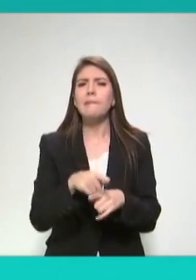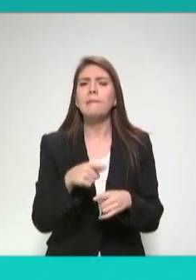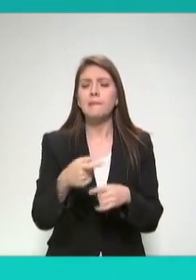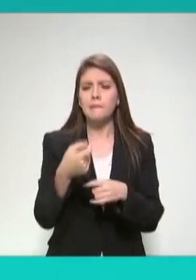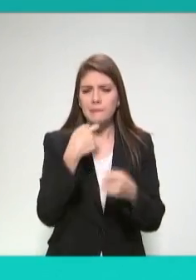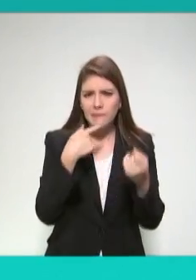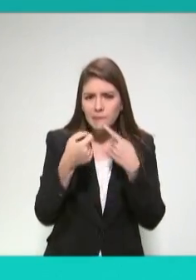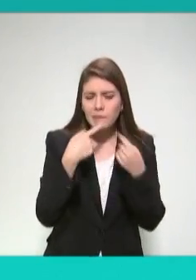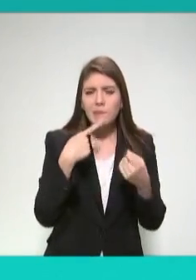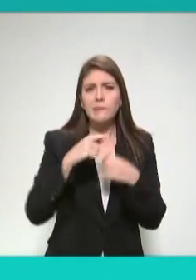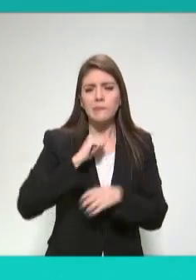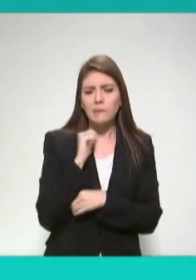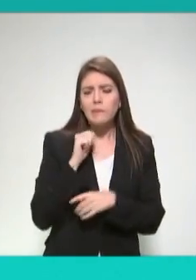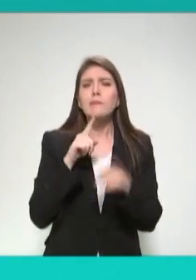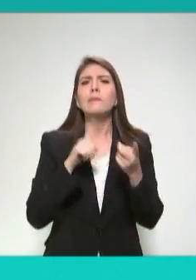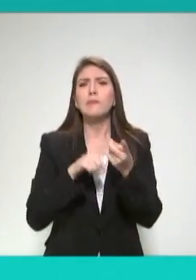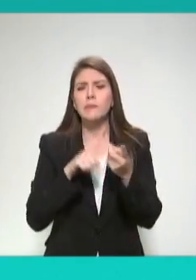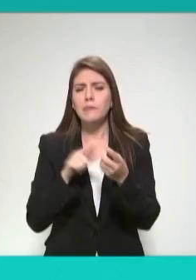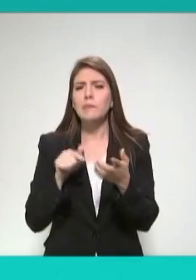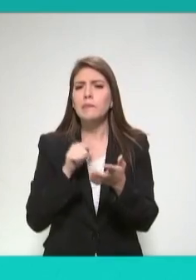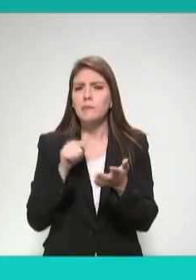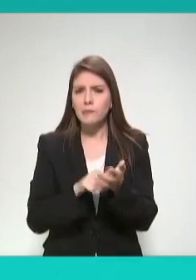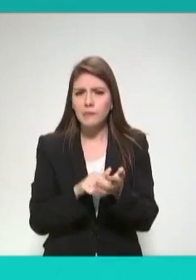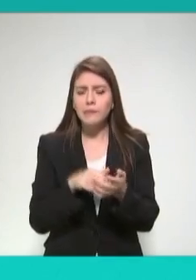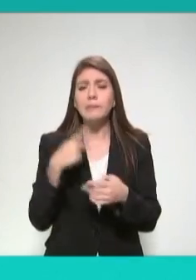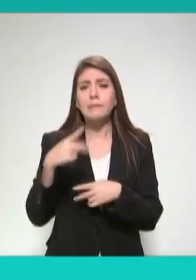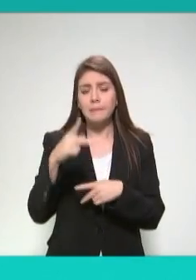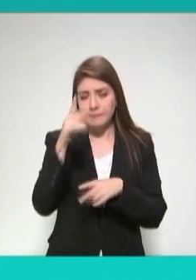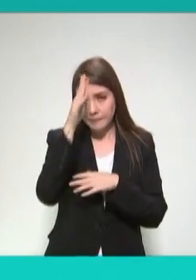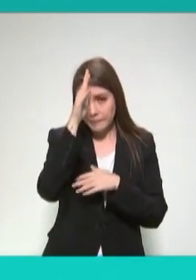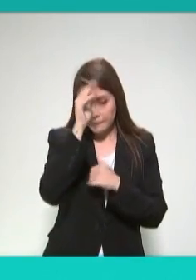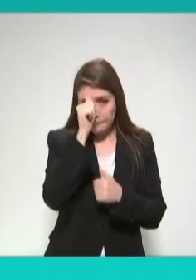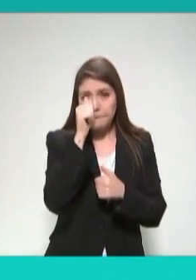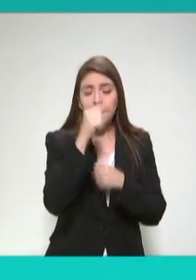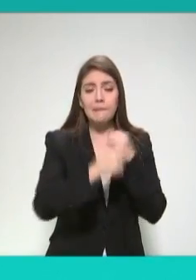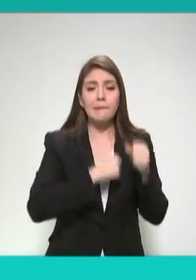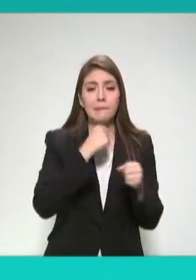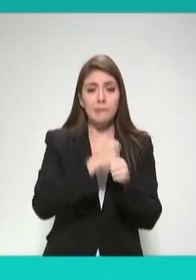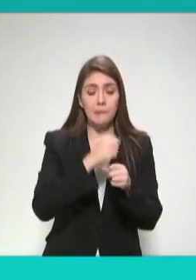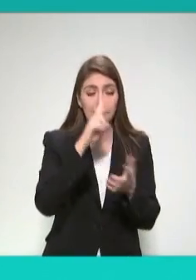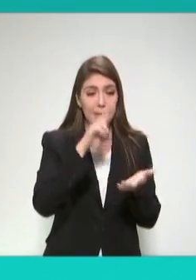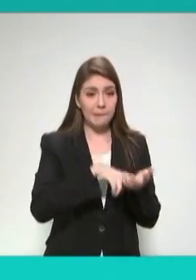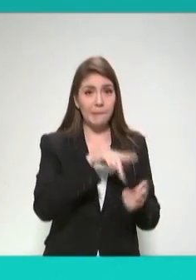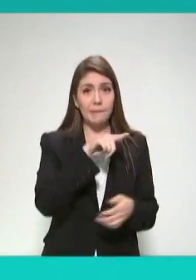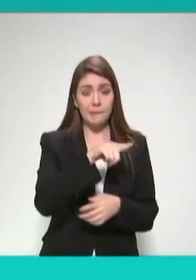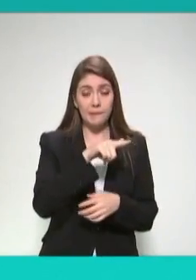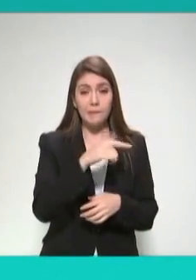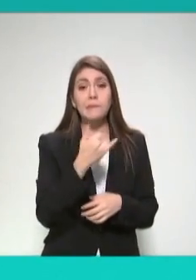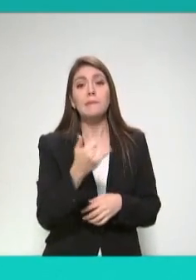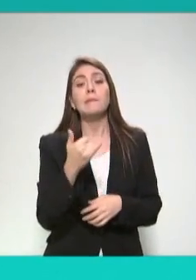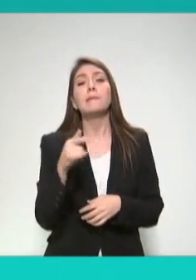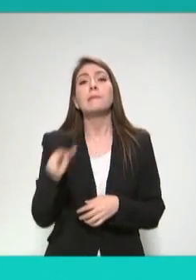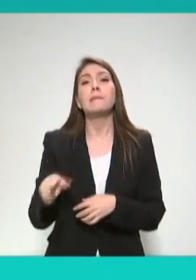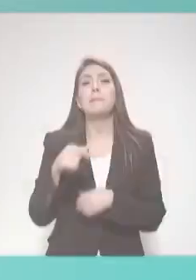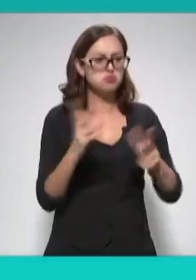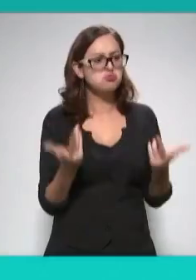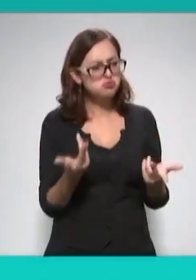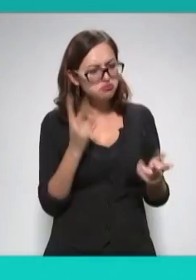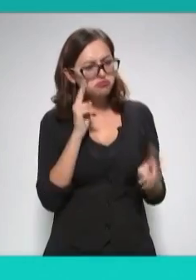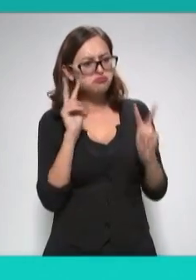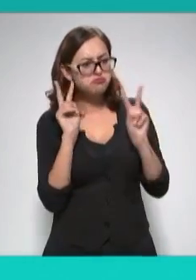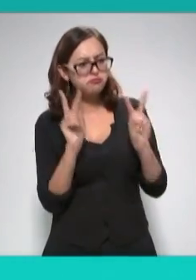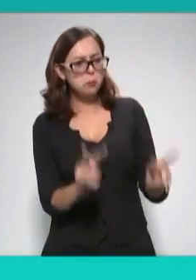junto con sus convenios modificatorios del año 2017 y al 30 de noviembre de 2018